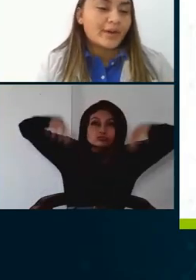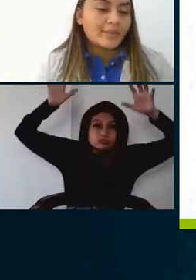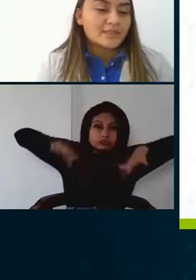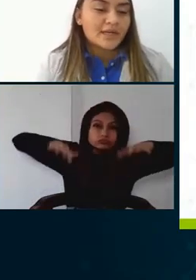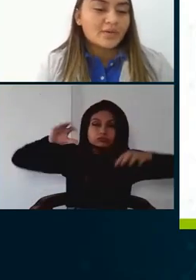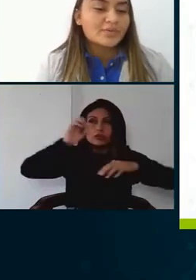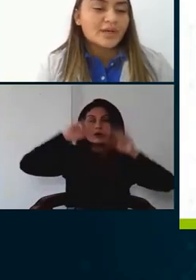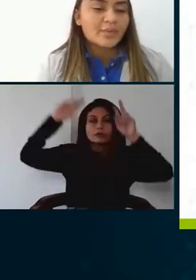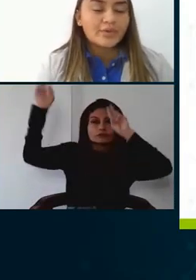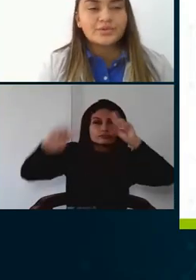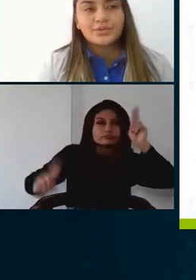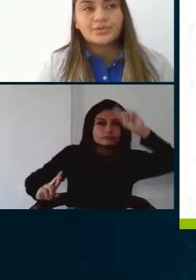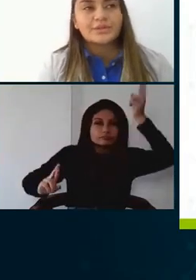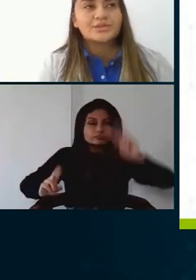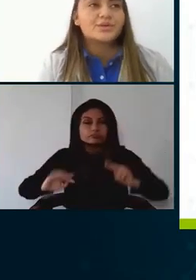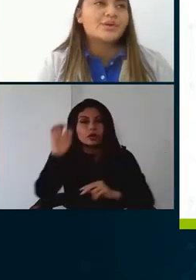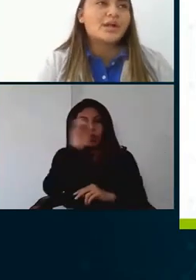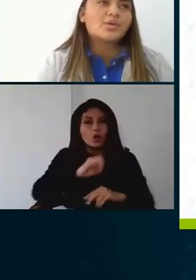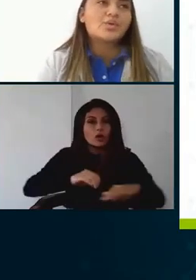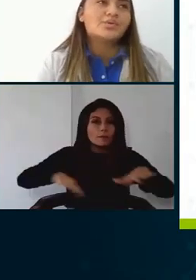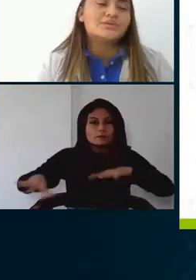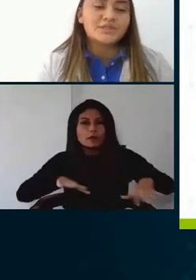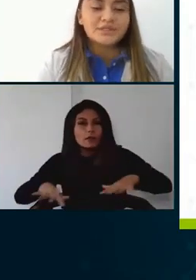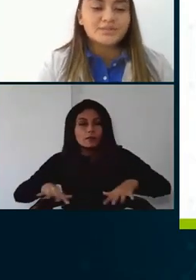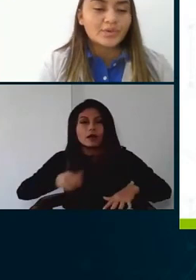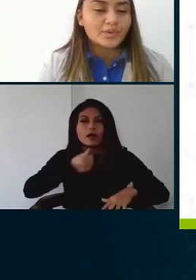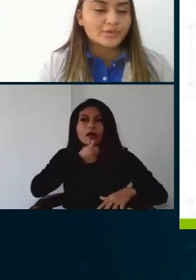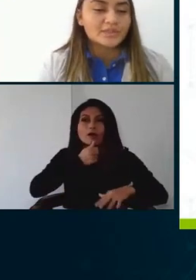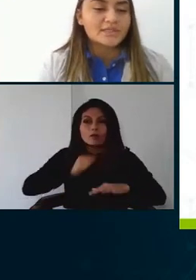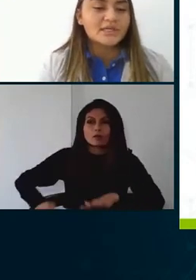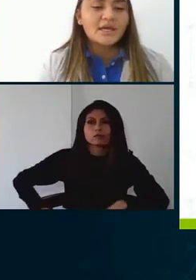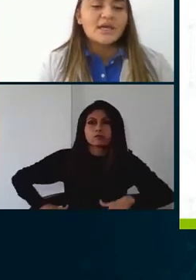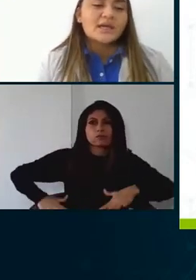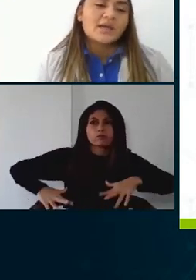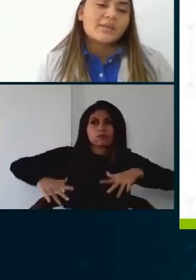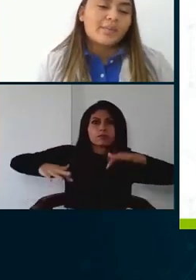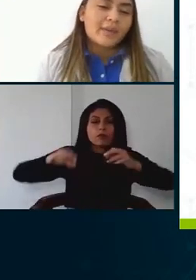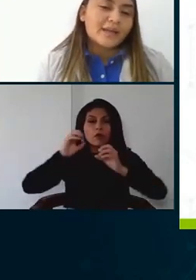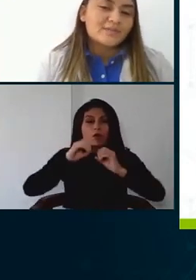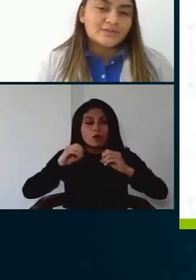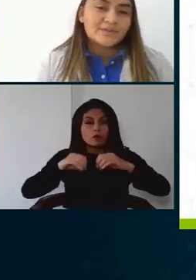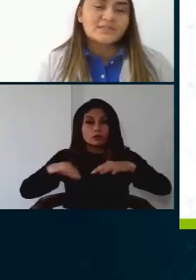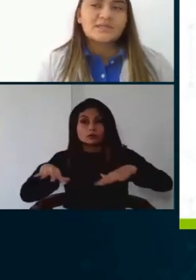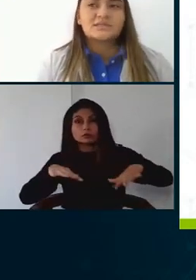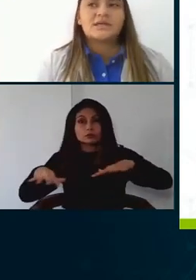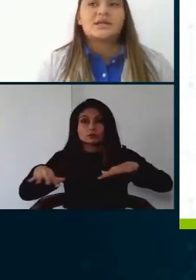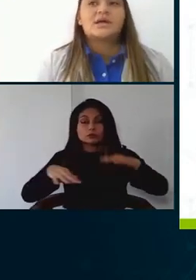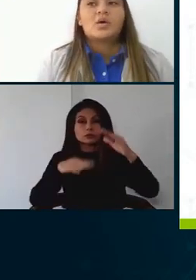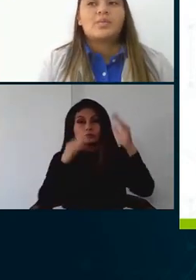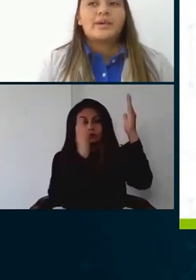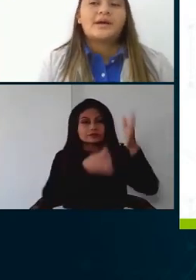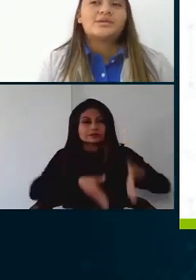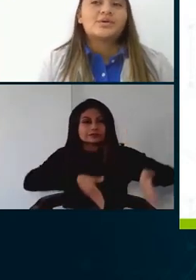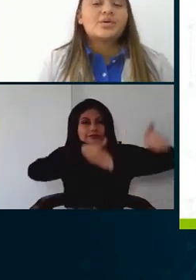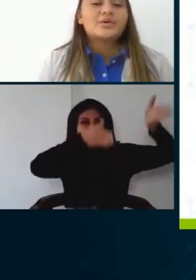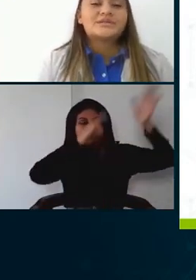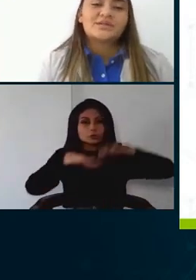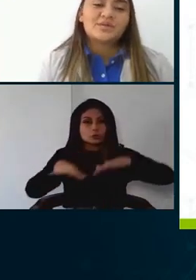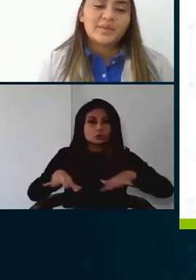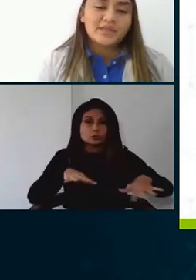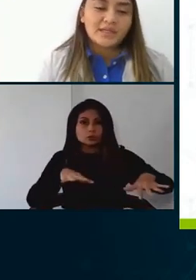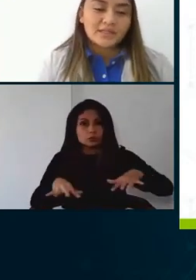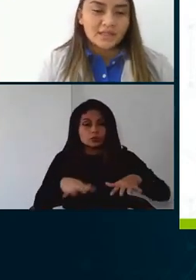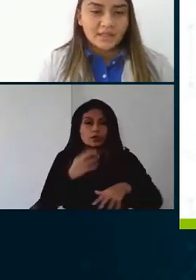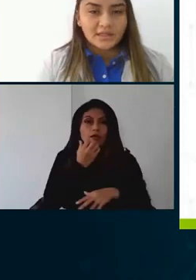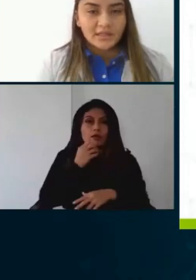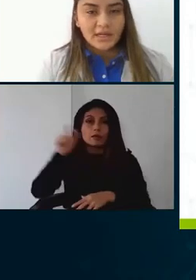que pueda pasar algún terremoto, inundación, algún sismo o cosas así, que las personas que estén operando o